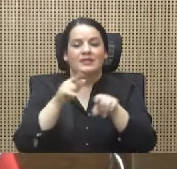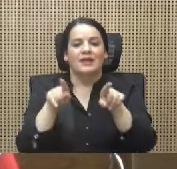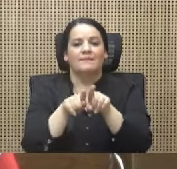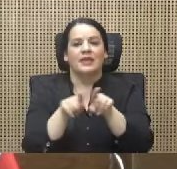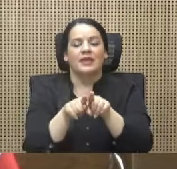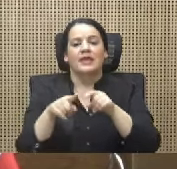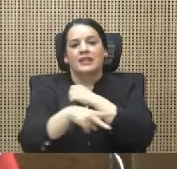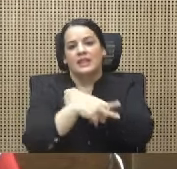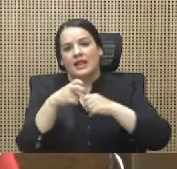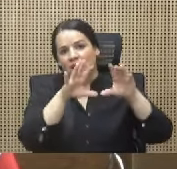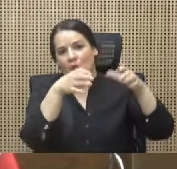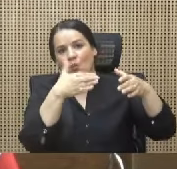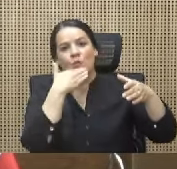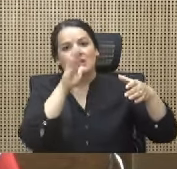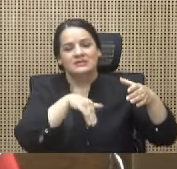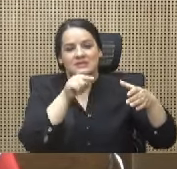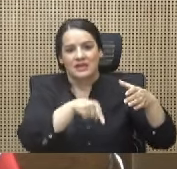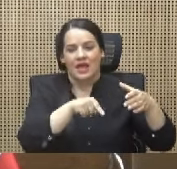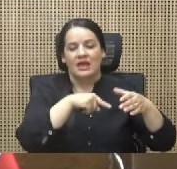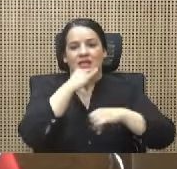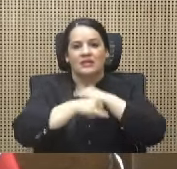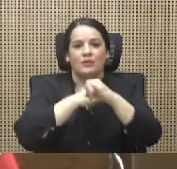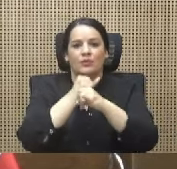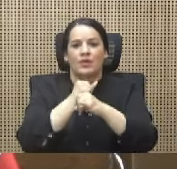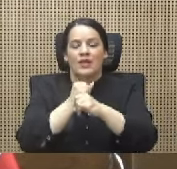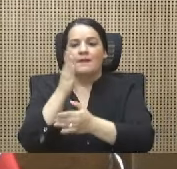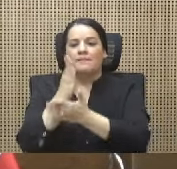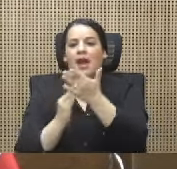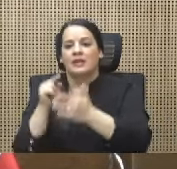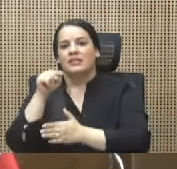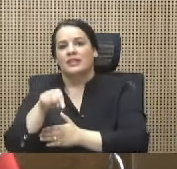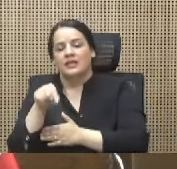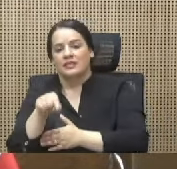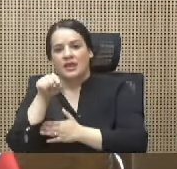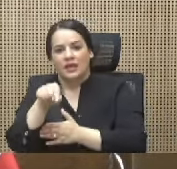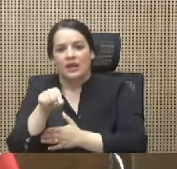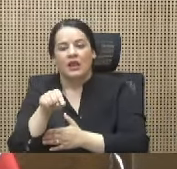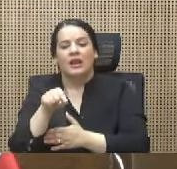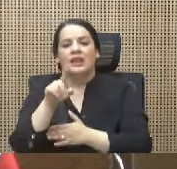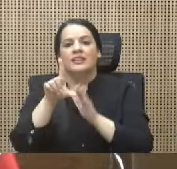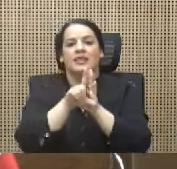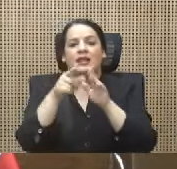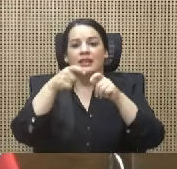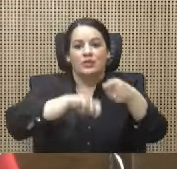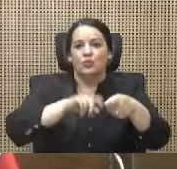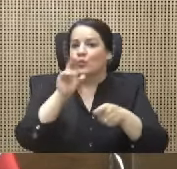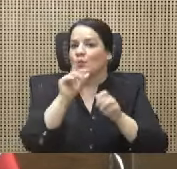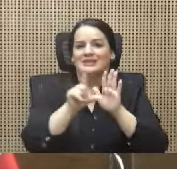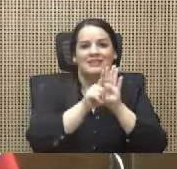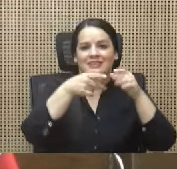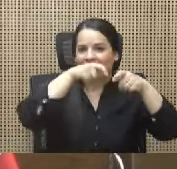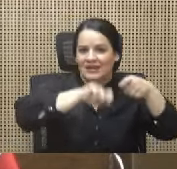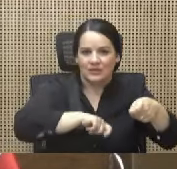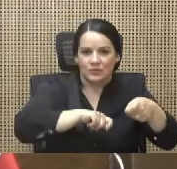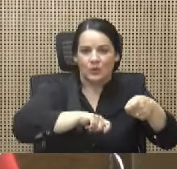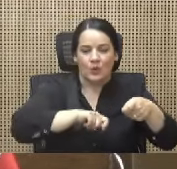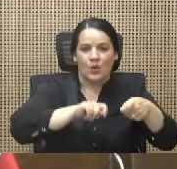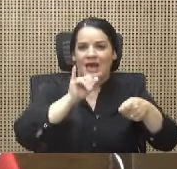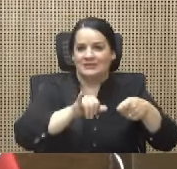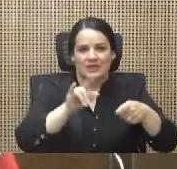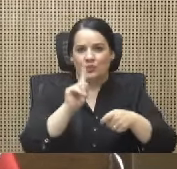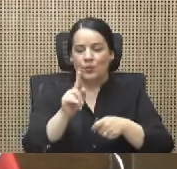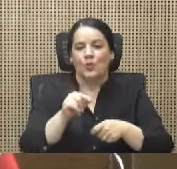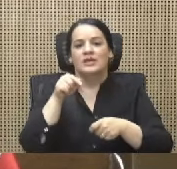delincuencia transnacional es una modalidad de la comisión del delito, no es un delito como tal. Y se define un delito con